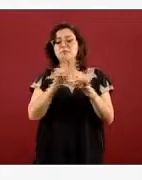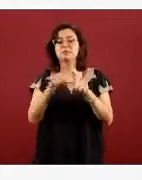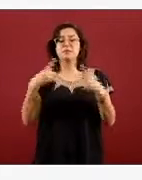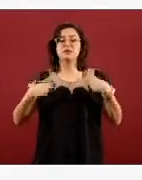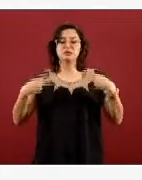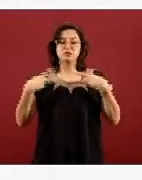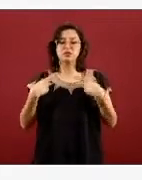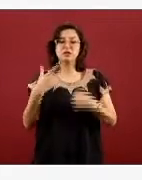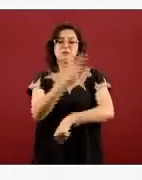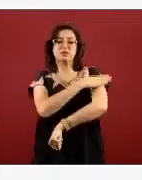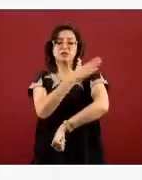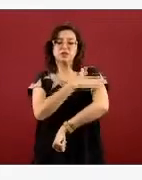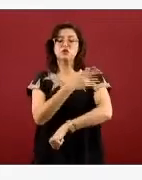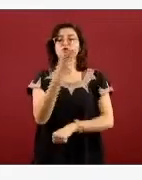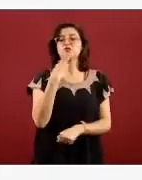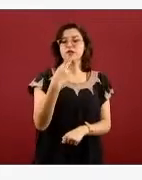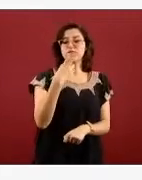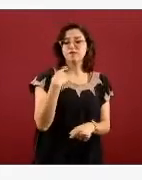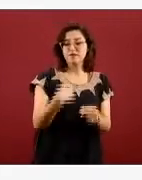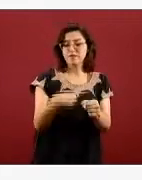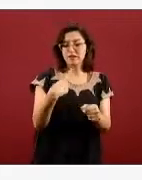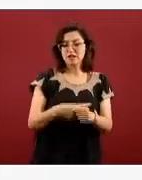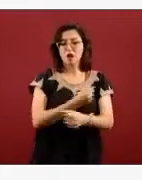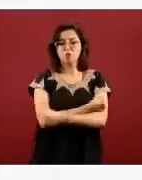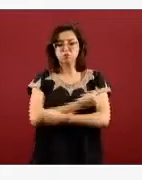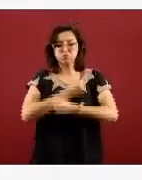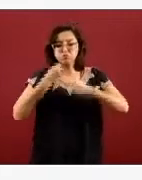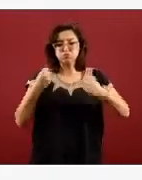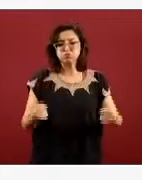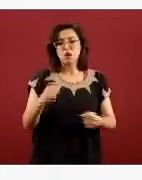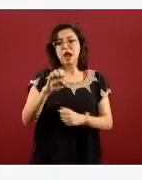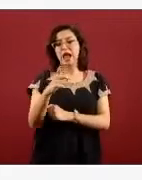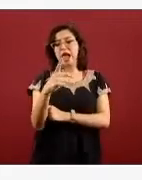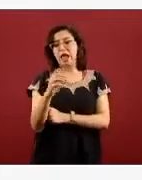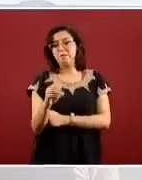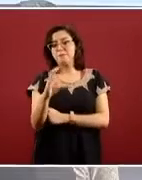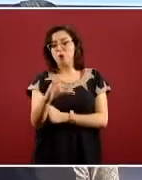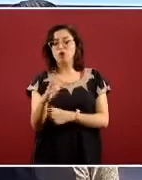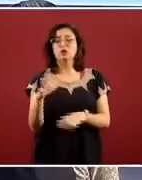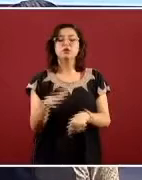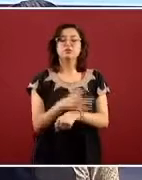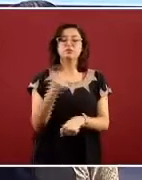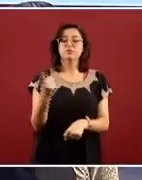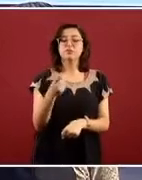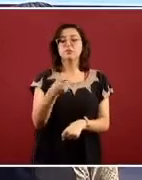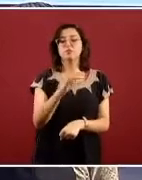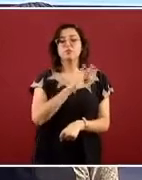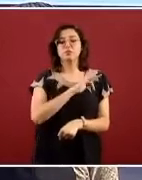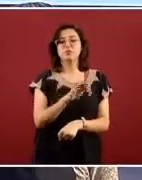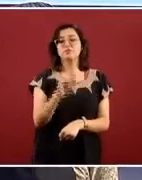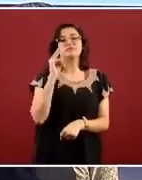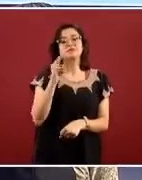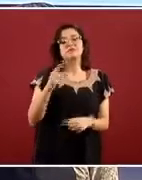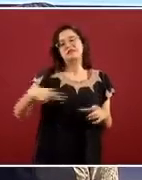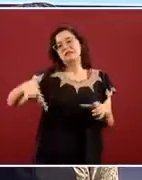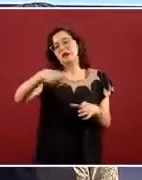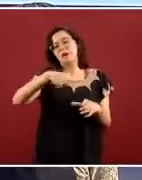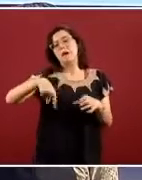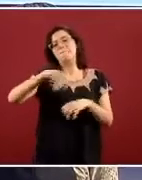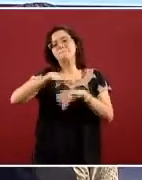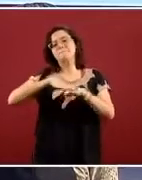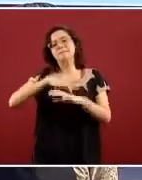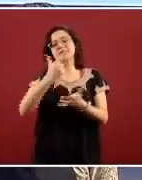diabetes, con obesidad, con alguna enfermedad pulmonar, porque como pueden ver ustedes son de las principales